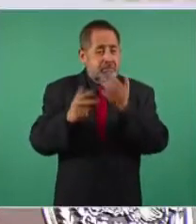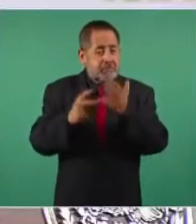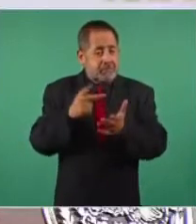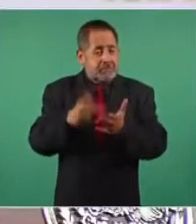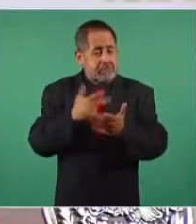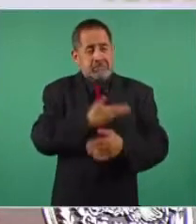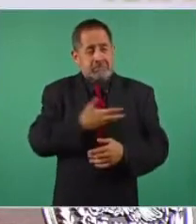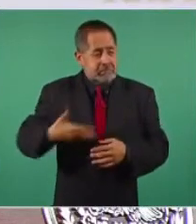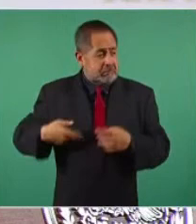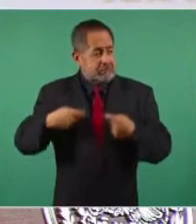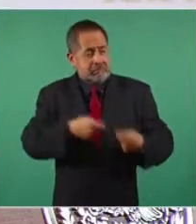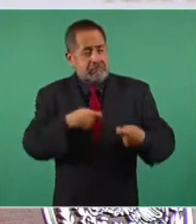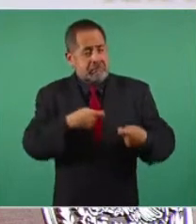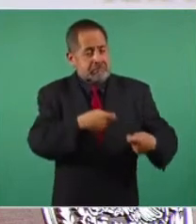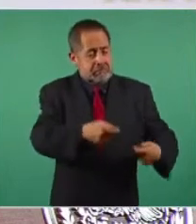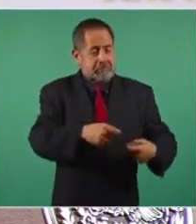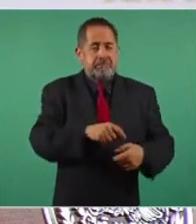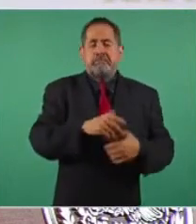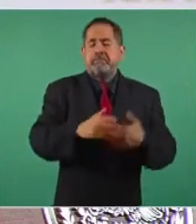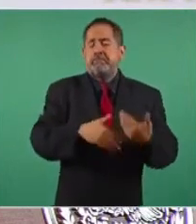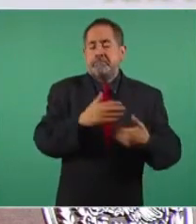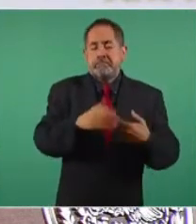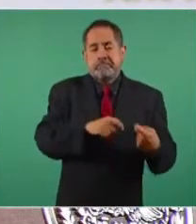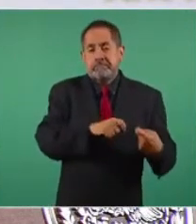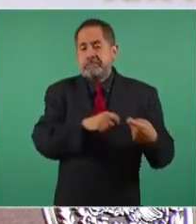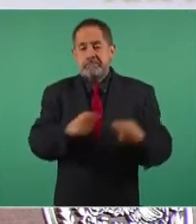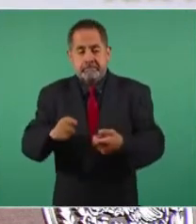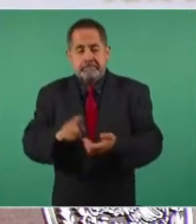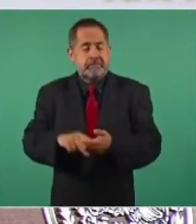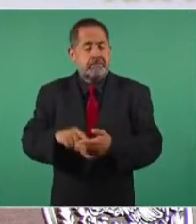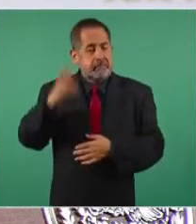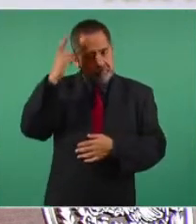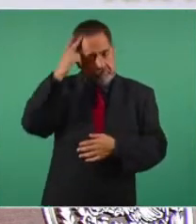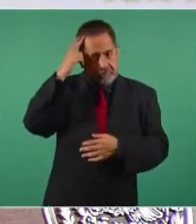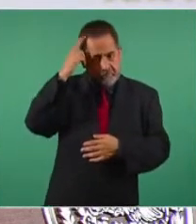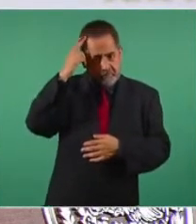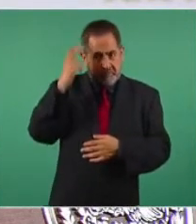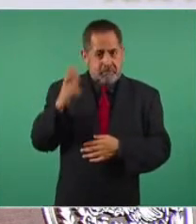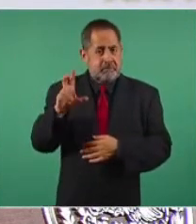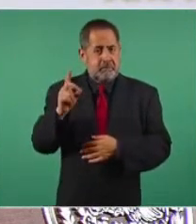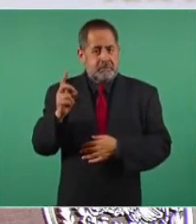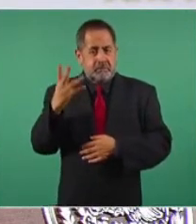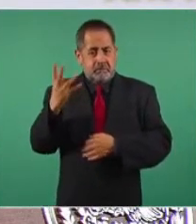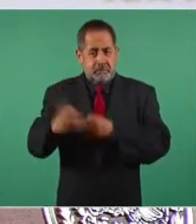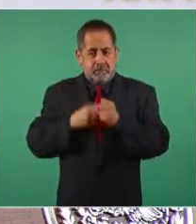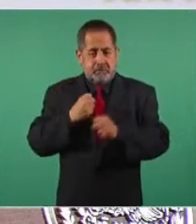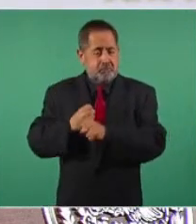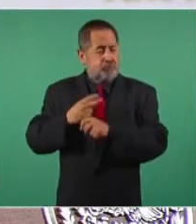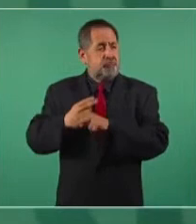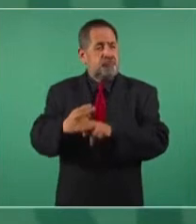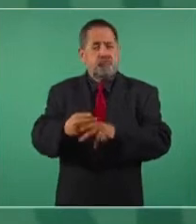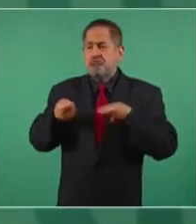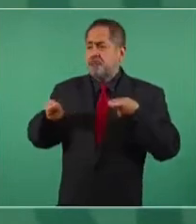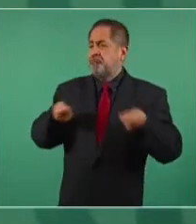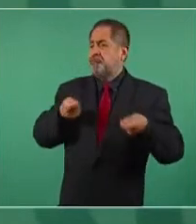y porfirio díaz 34 años dominante